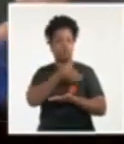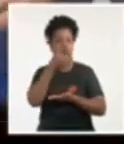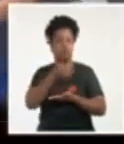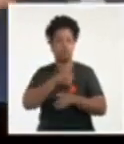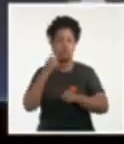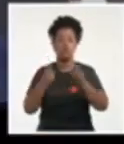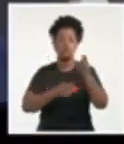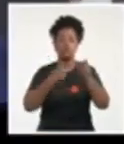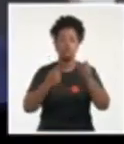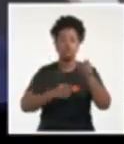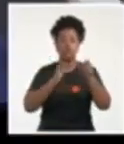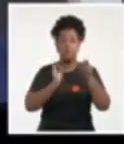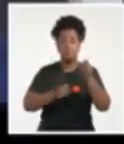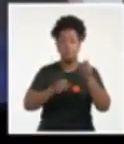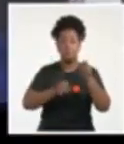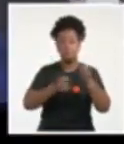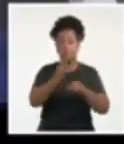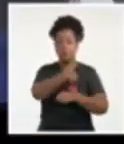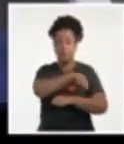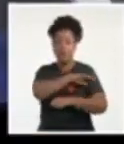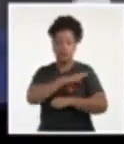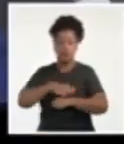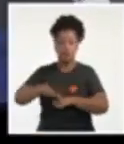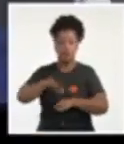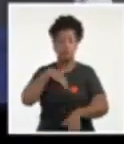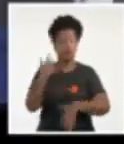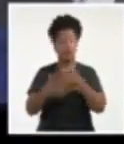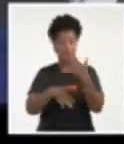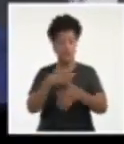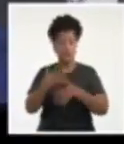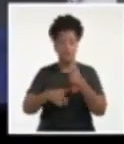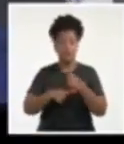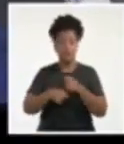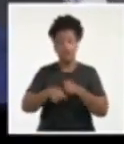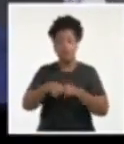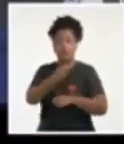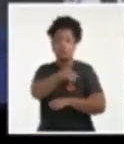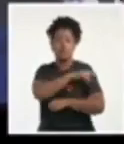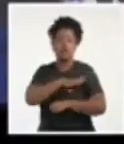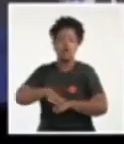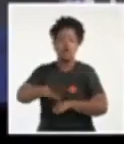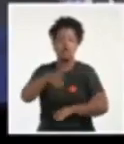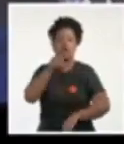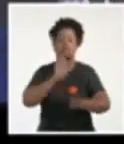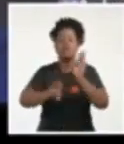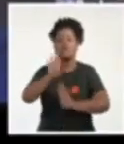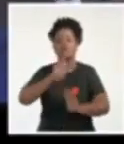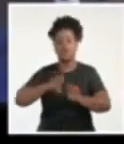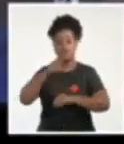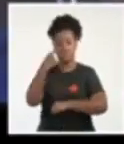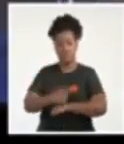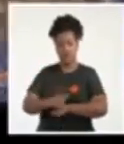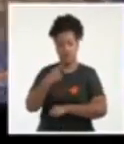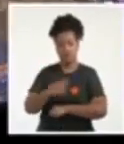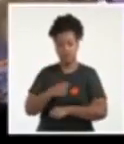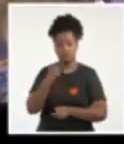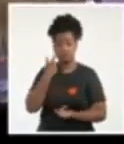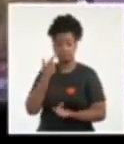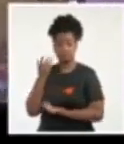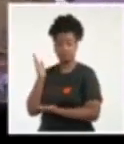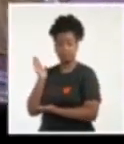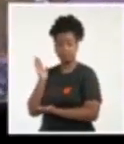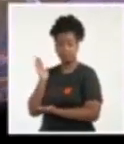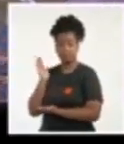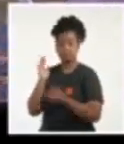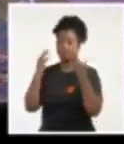al pueblo con violencia. Y el pueblo se defiende, y el pueblo defiende sus derechos. Entonces eso está